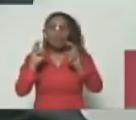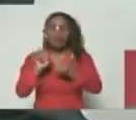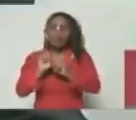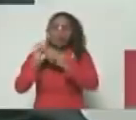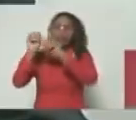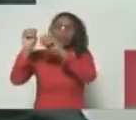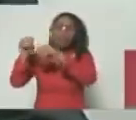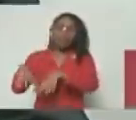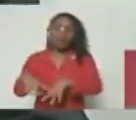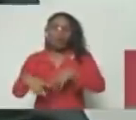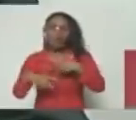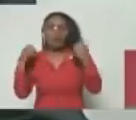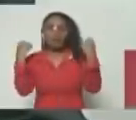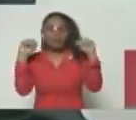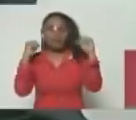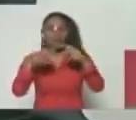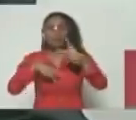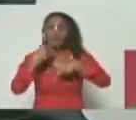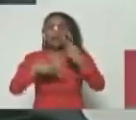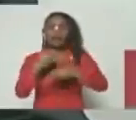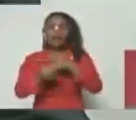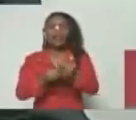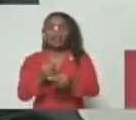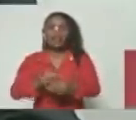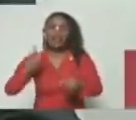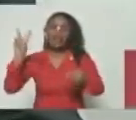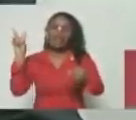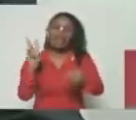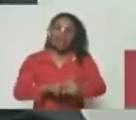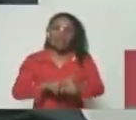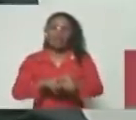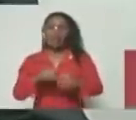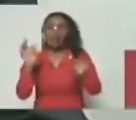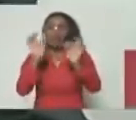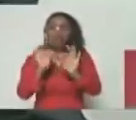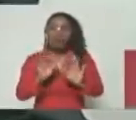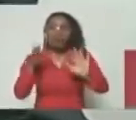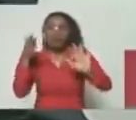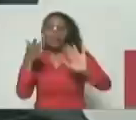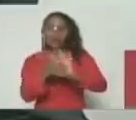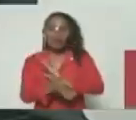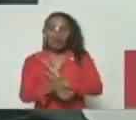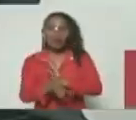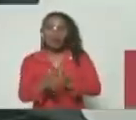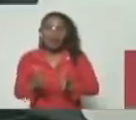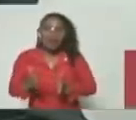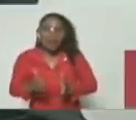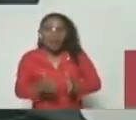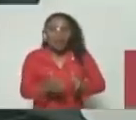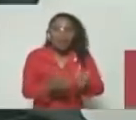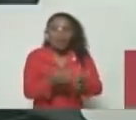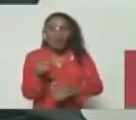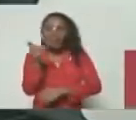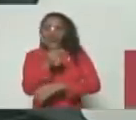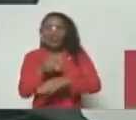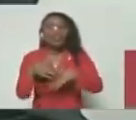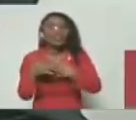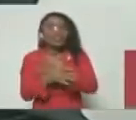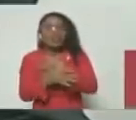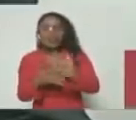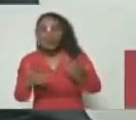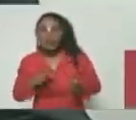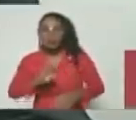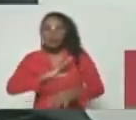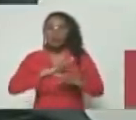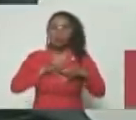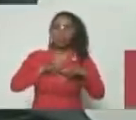el ejercicio de la política para recurrir a la violencia, a los efectos de tomar atajos en la búsqueda de la toma del